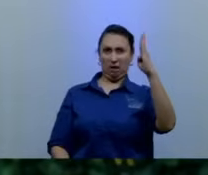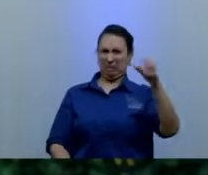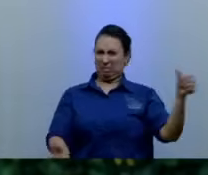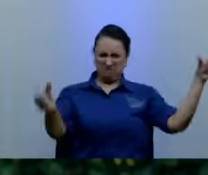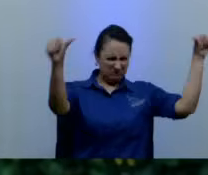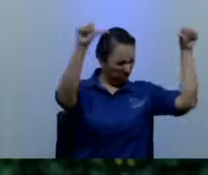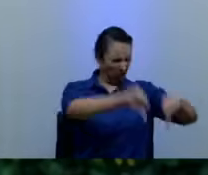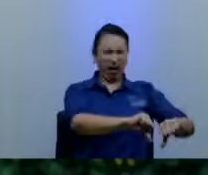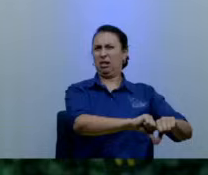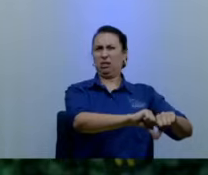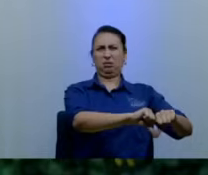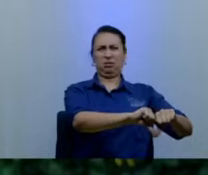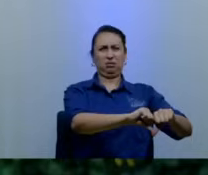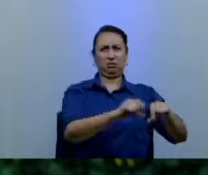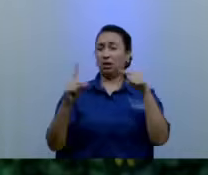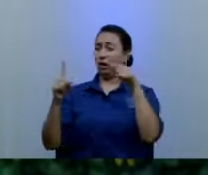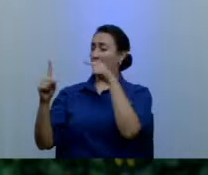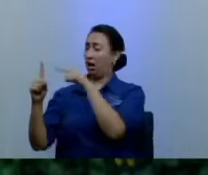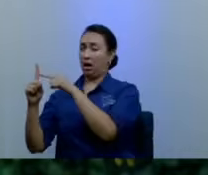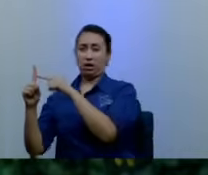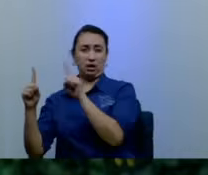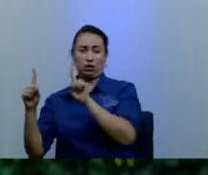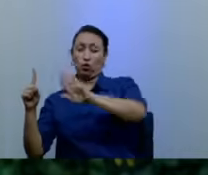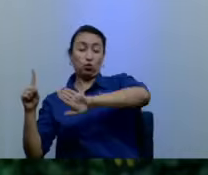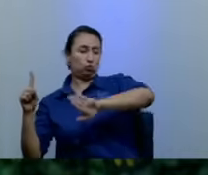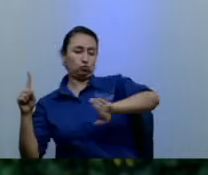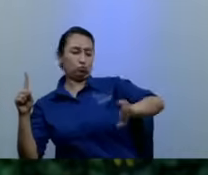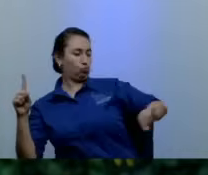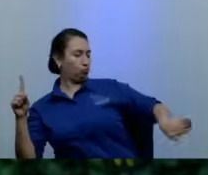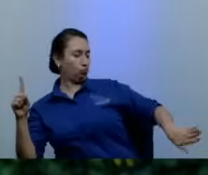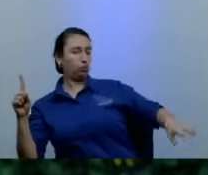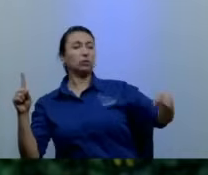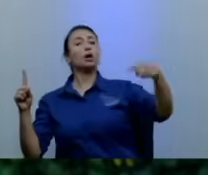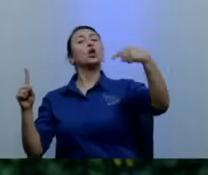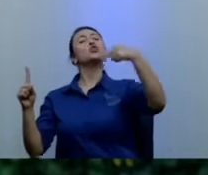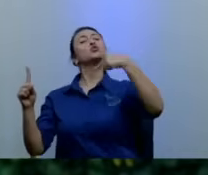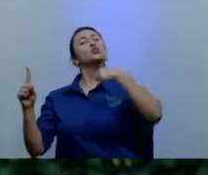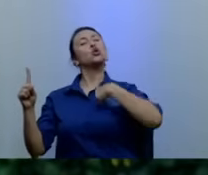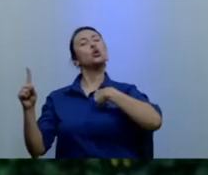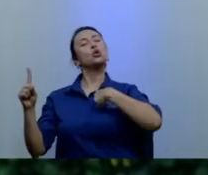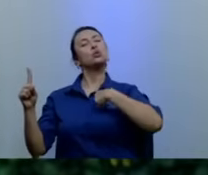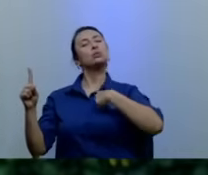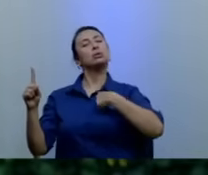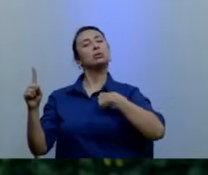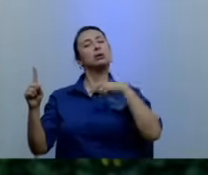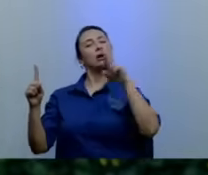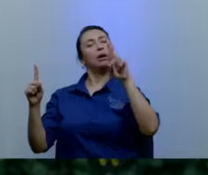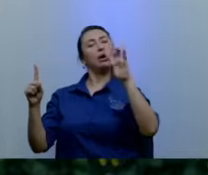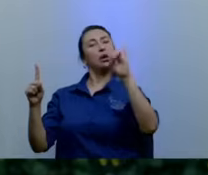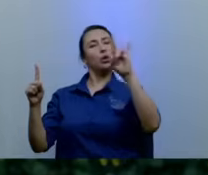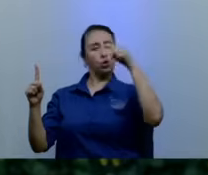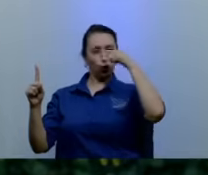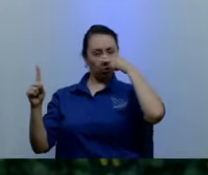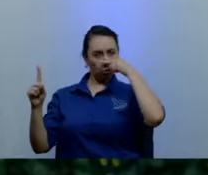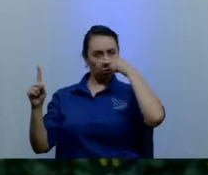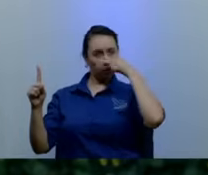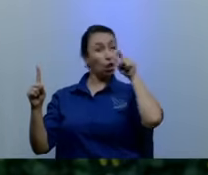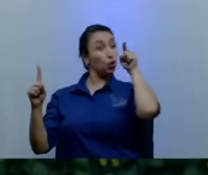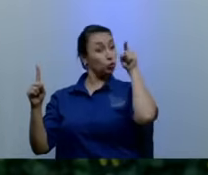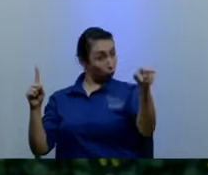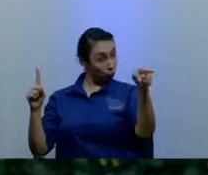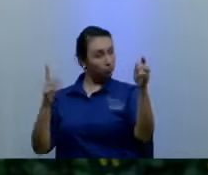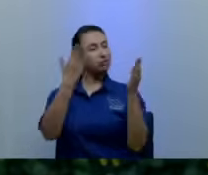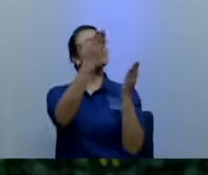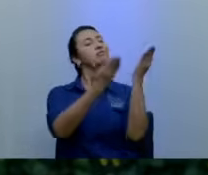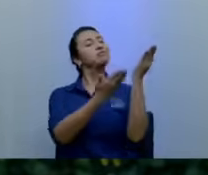del Señor. Pero él no dijo de esa manera. Se dijo: yo soy Ruth, a secas soy Ruth, y a continuación, tu sierva.